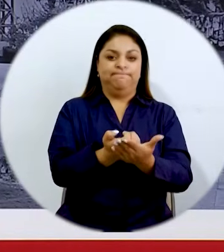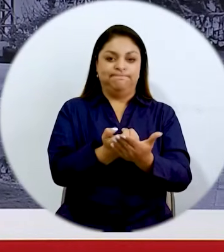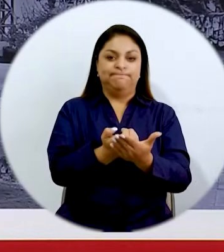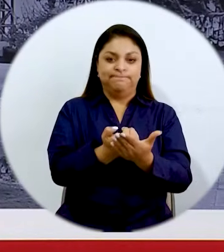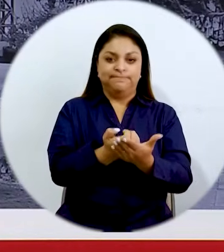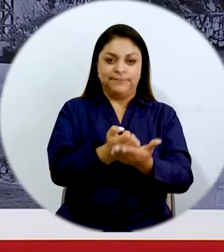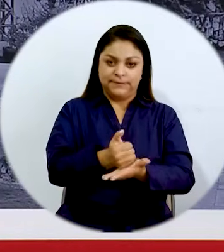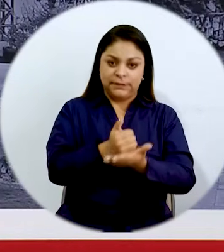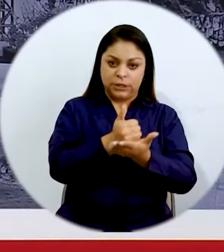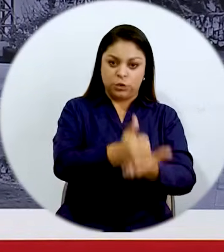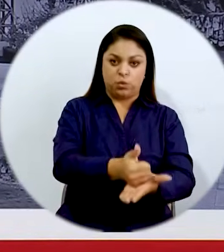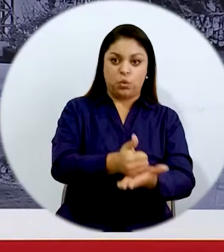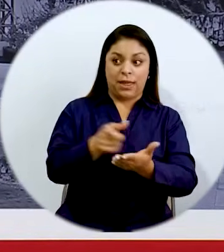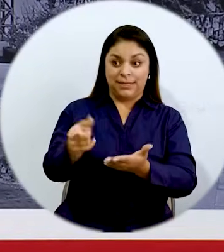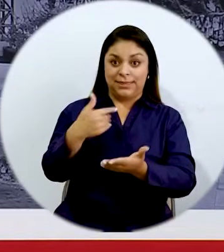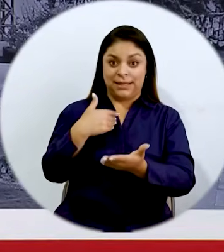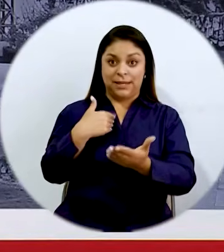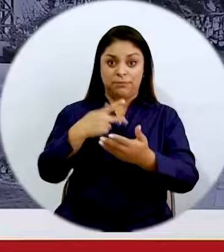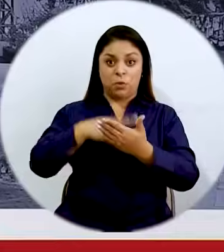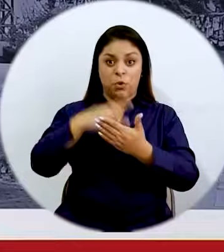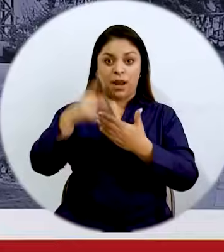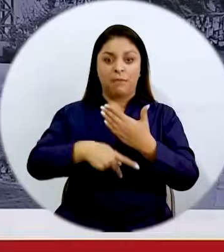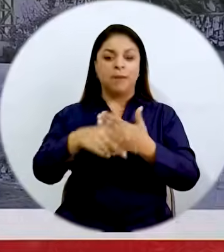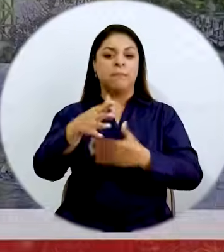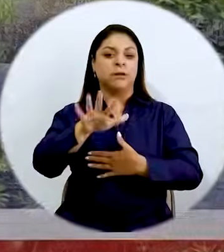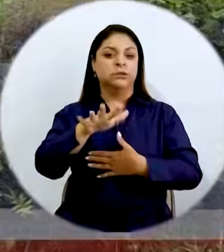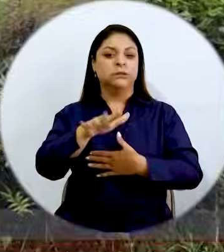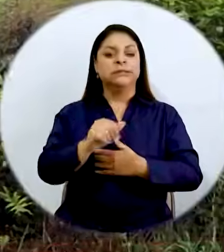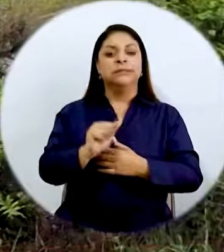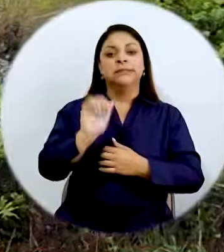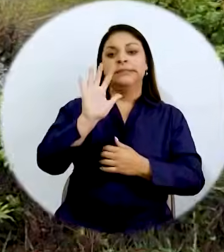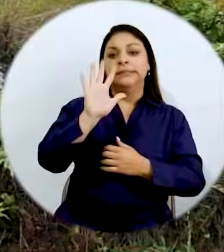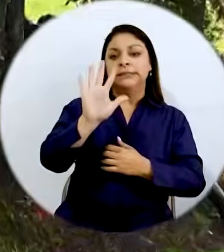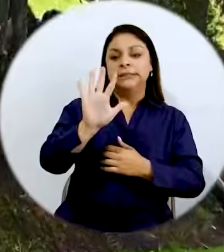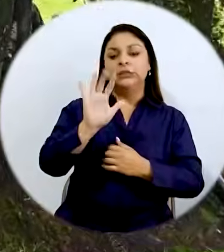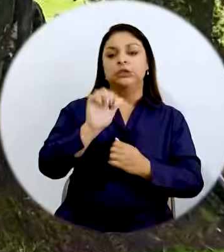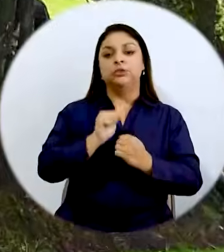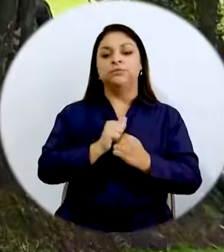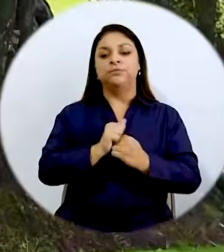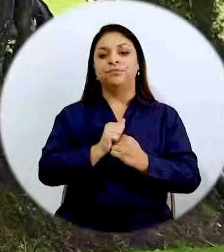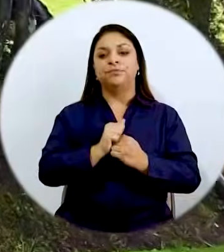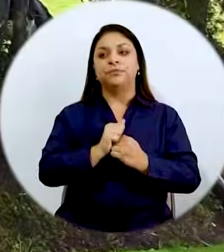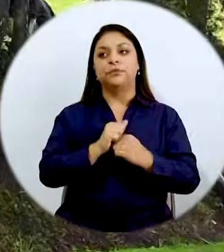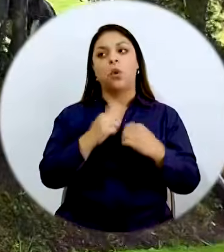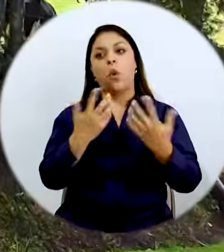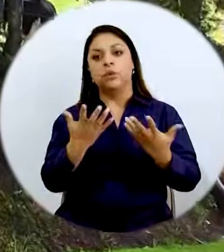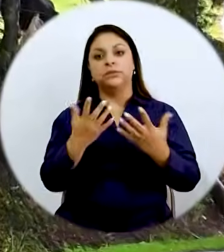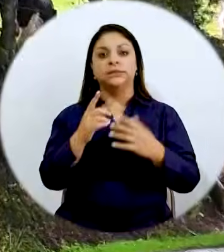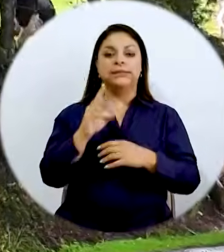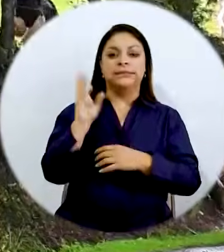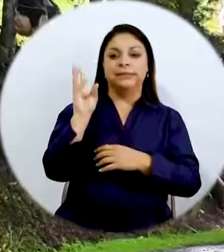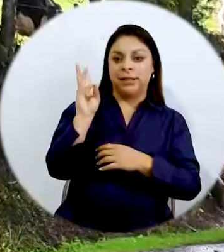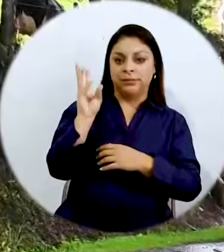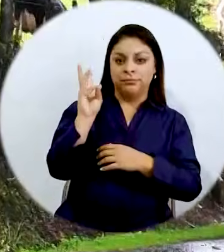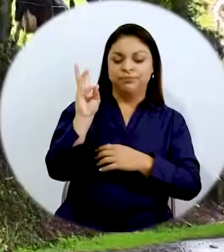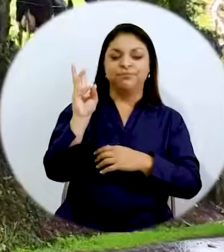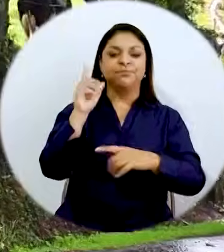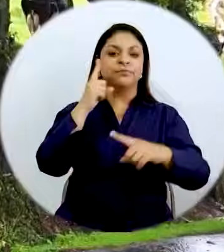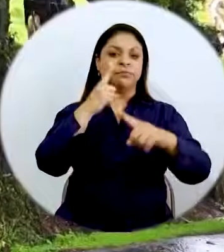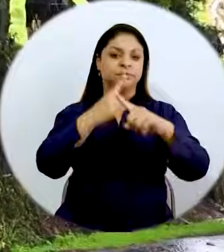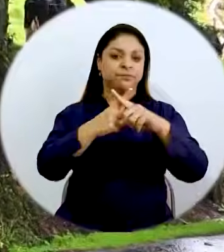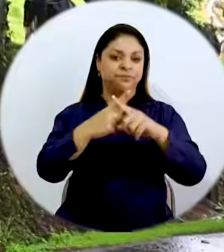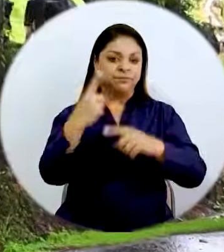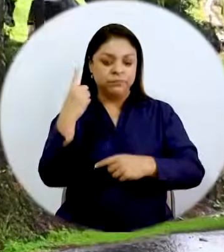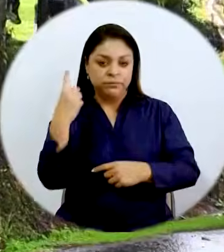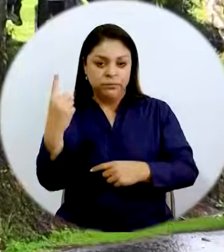programa, digamos, anda más o menos entre 5 y 6 por 1, ¿verdad? Entonces quiere decir que por